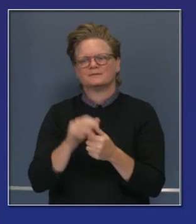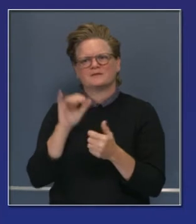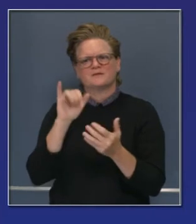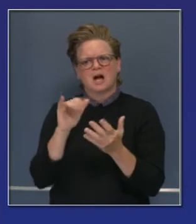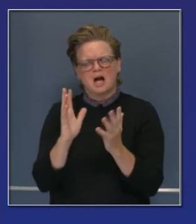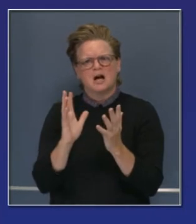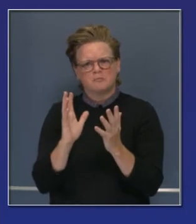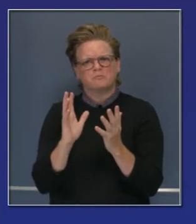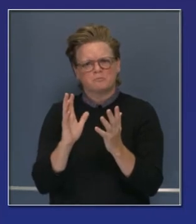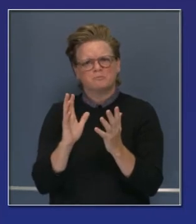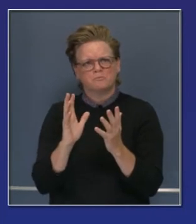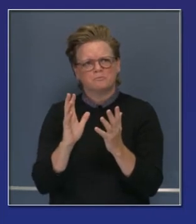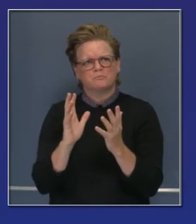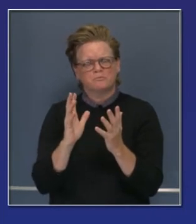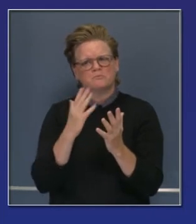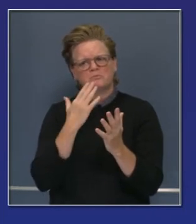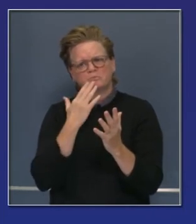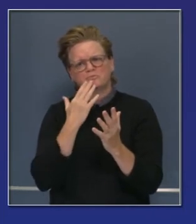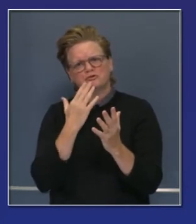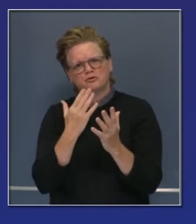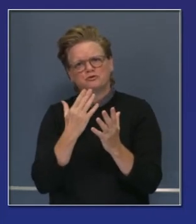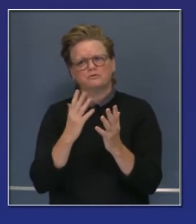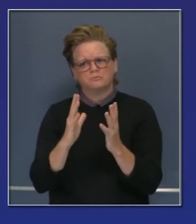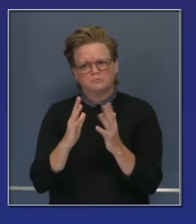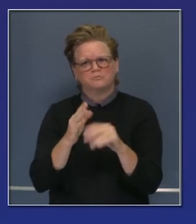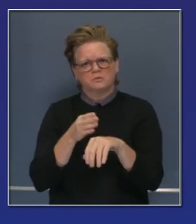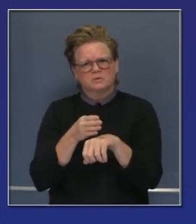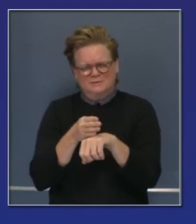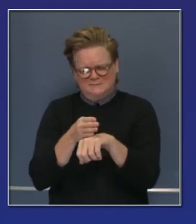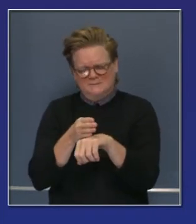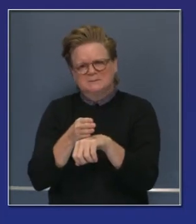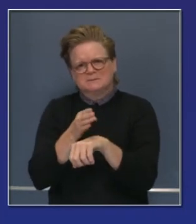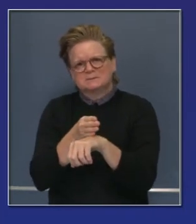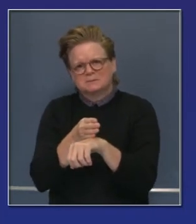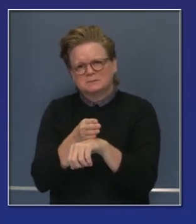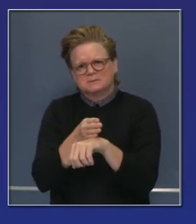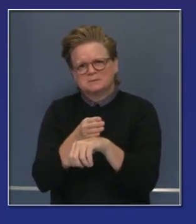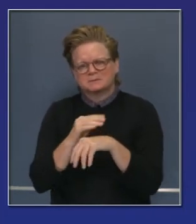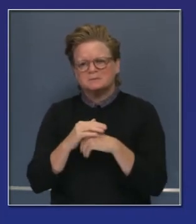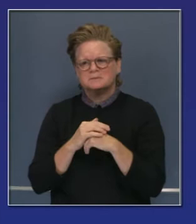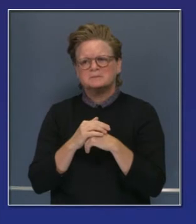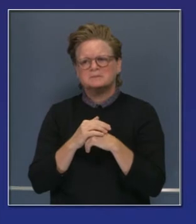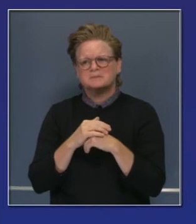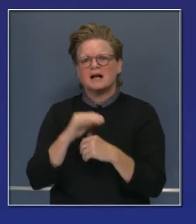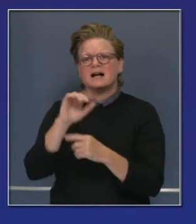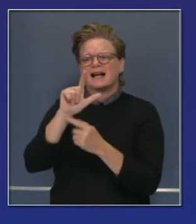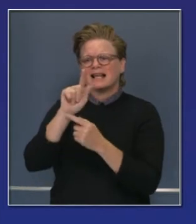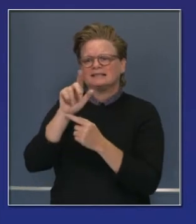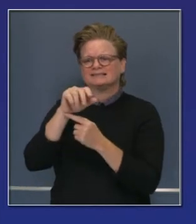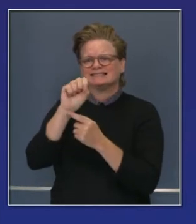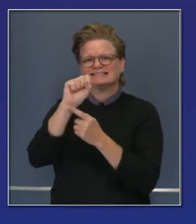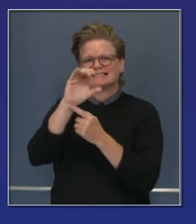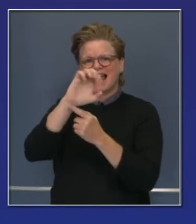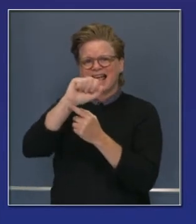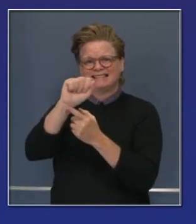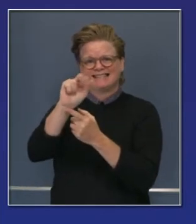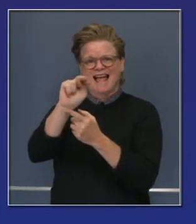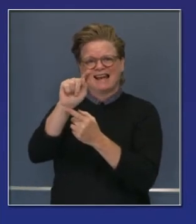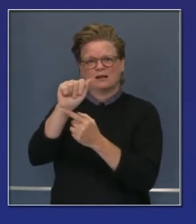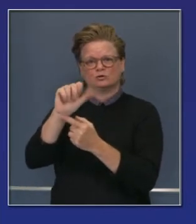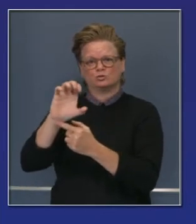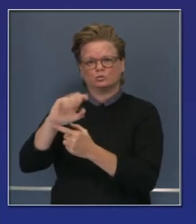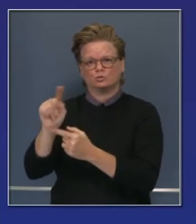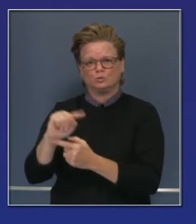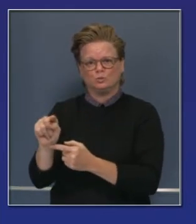acres contenidos, un crecimiento moderado en las últimas 24 horas. El incendio CZU